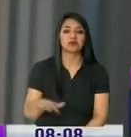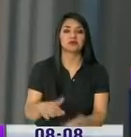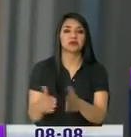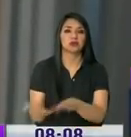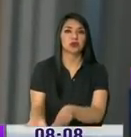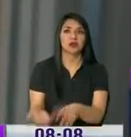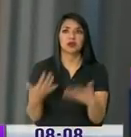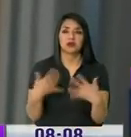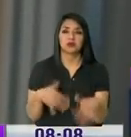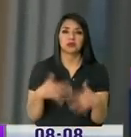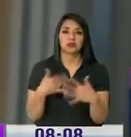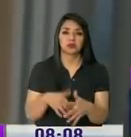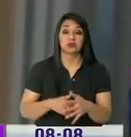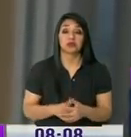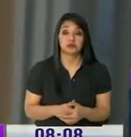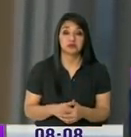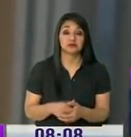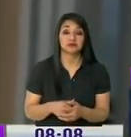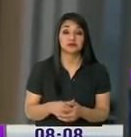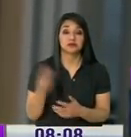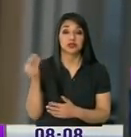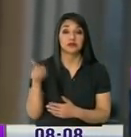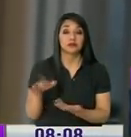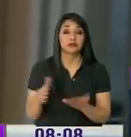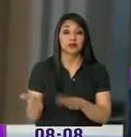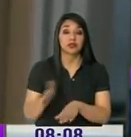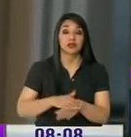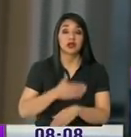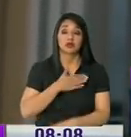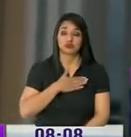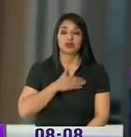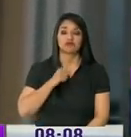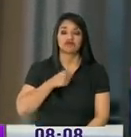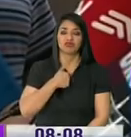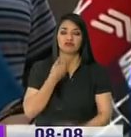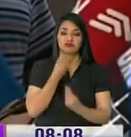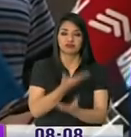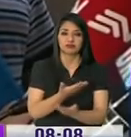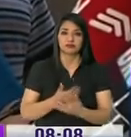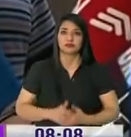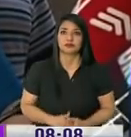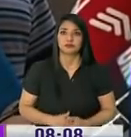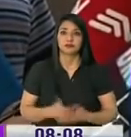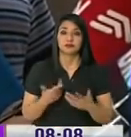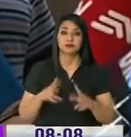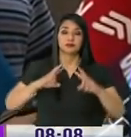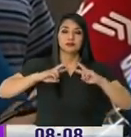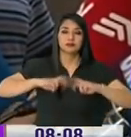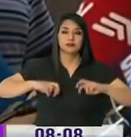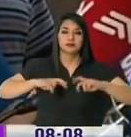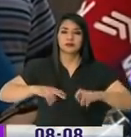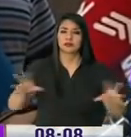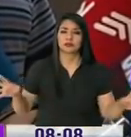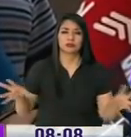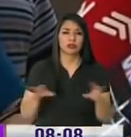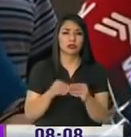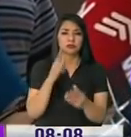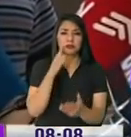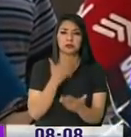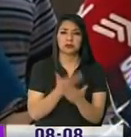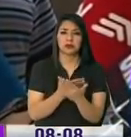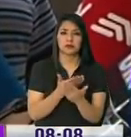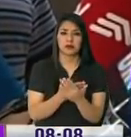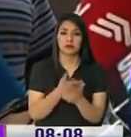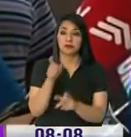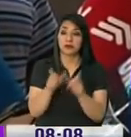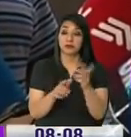cree esto es el asesinato de hoy estamos con todos los equipos estamos trabajando para poder investigarlos todos muertes violentas y